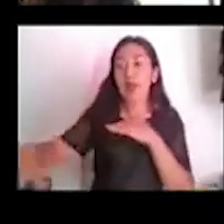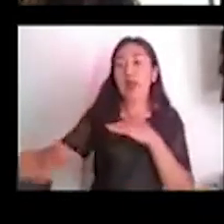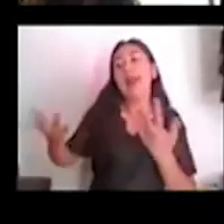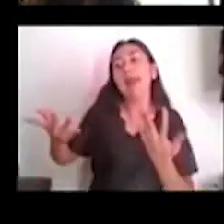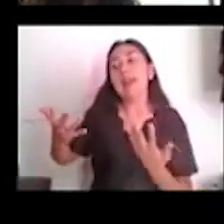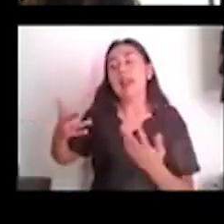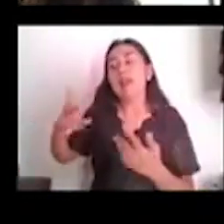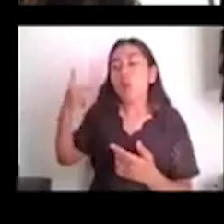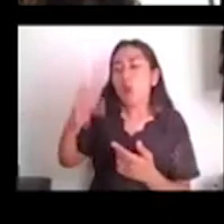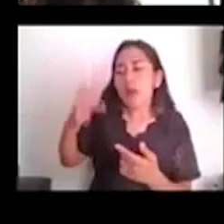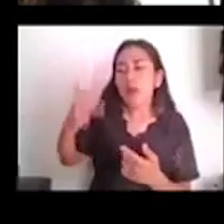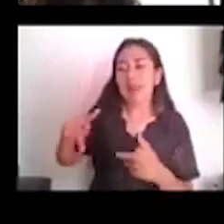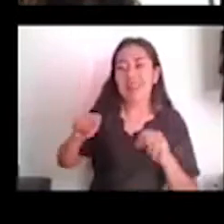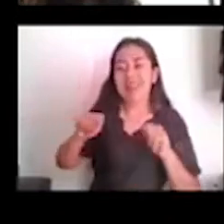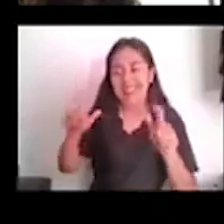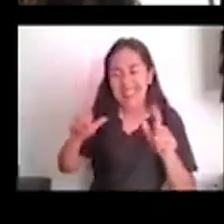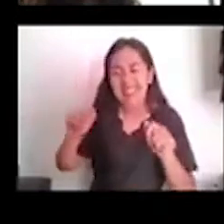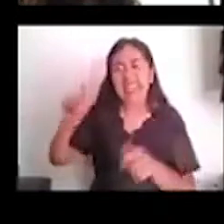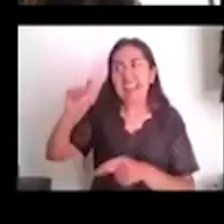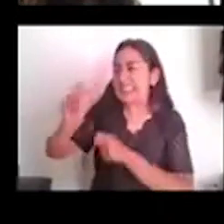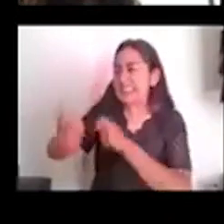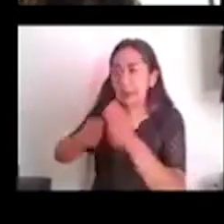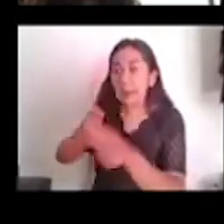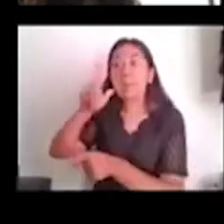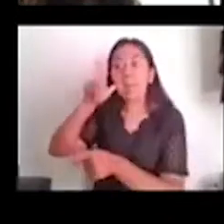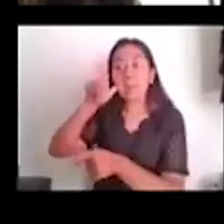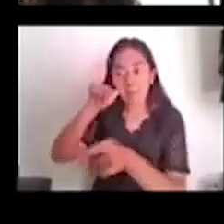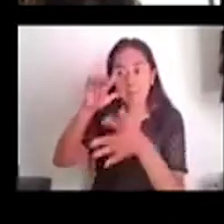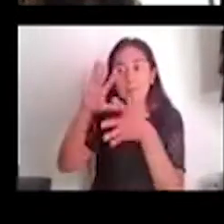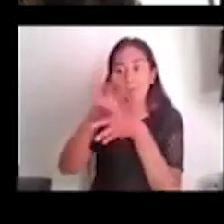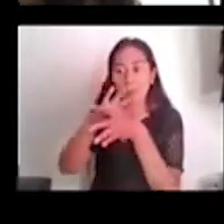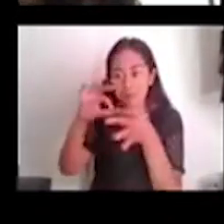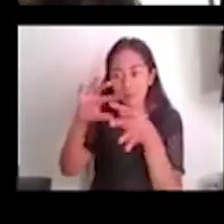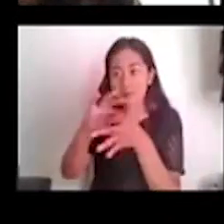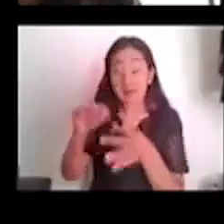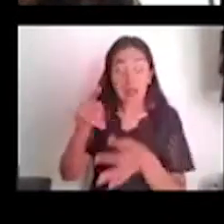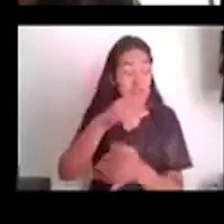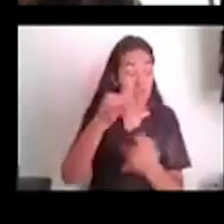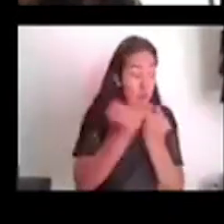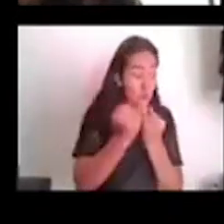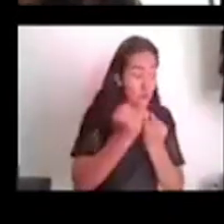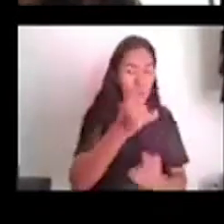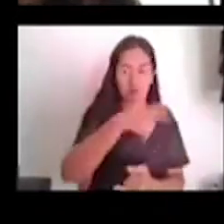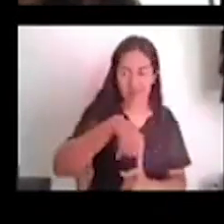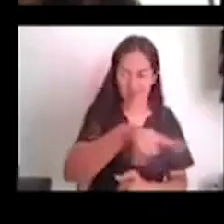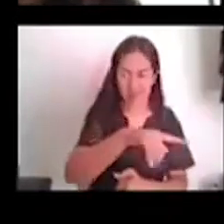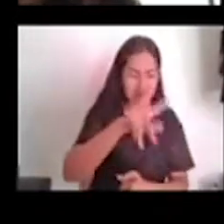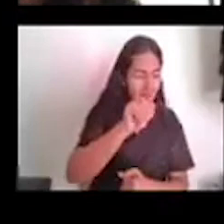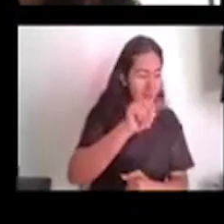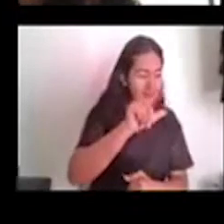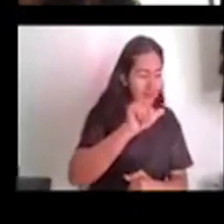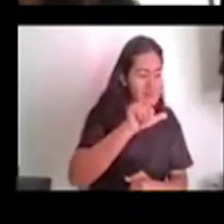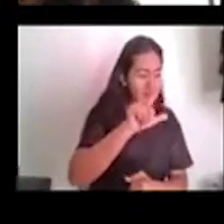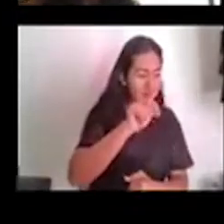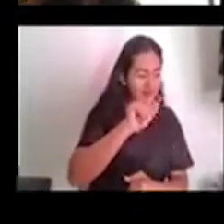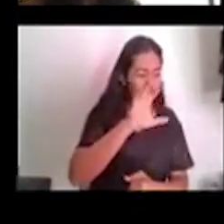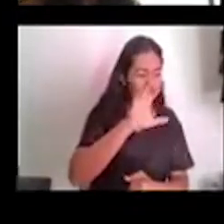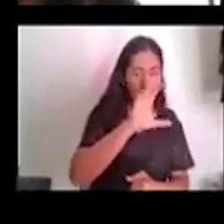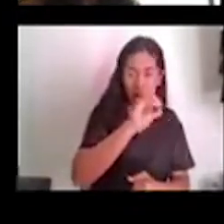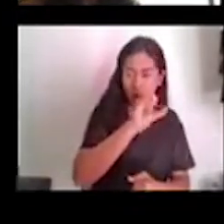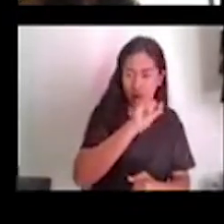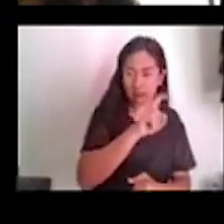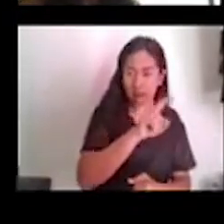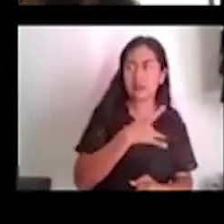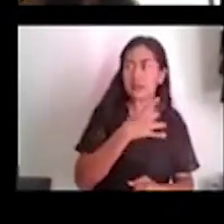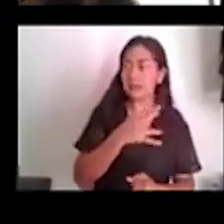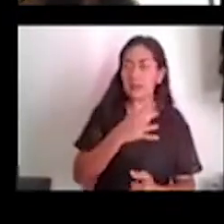las consecuencias de la guerra y la actitud que los tlatelolcas adoptaron ya en el momento